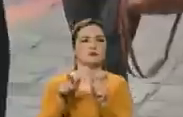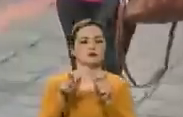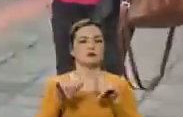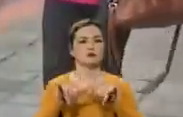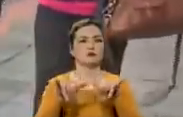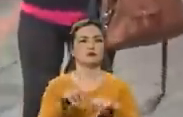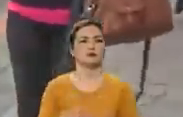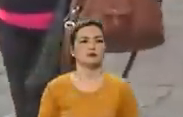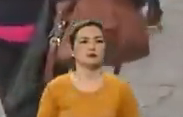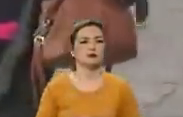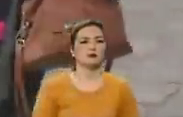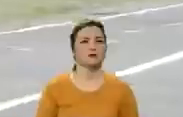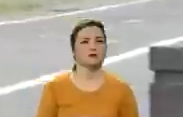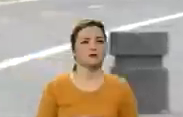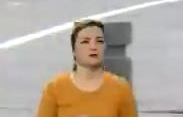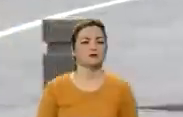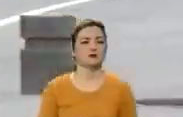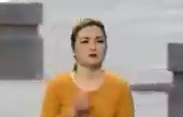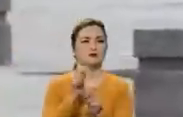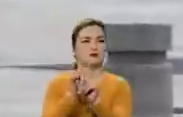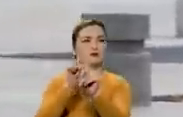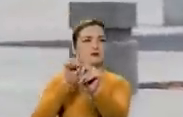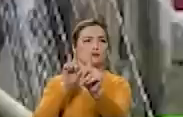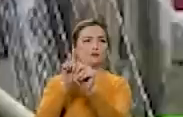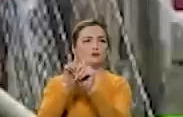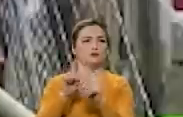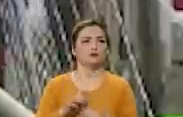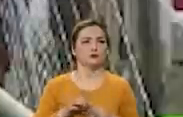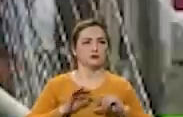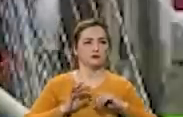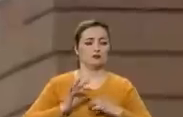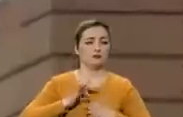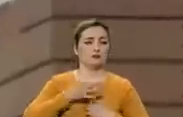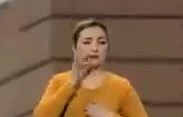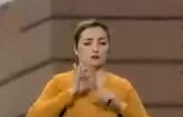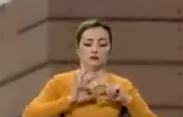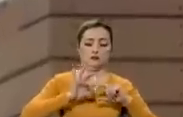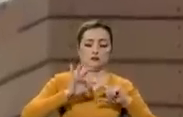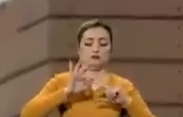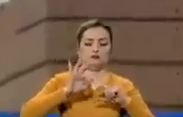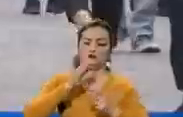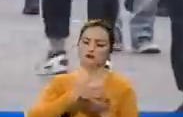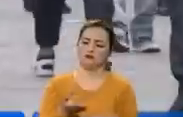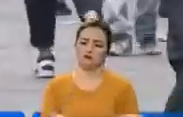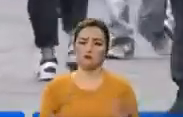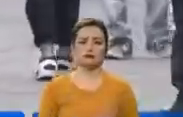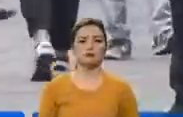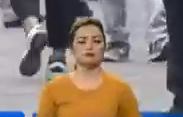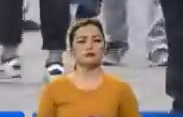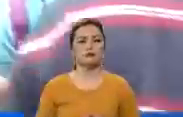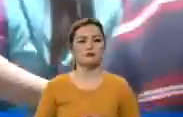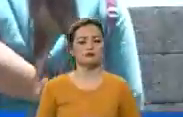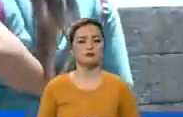mantenga estrictamente las medidas de bioseguridad para evitar que la curva del coronavirus en el país siga subiendo. Helen